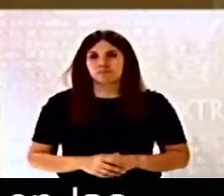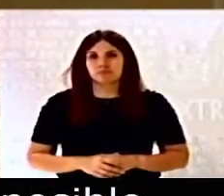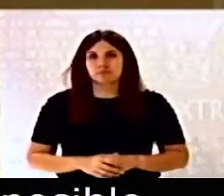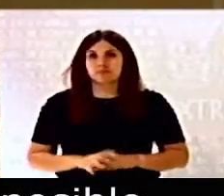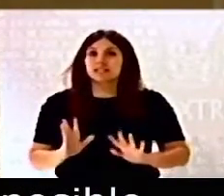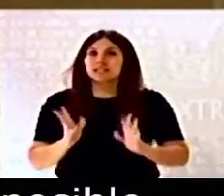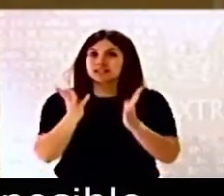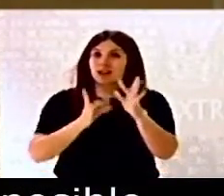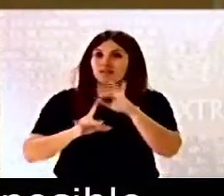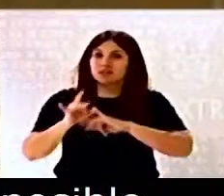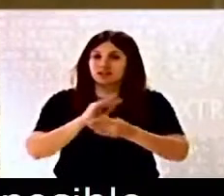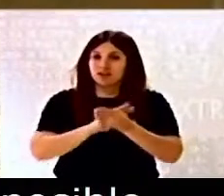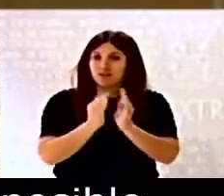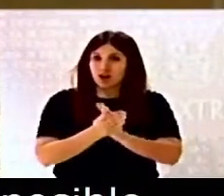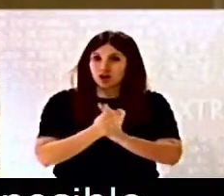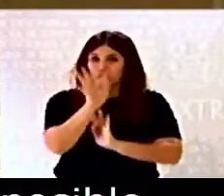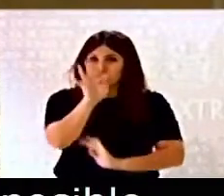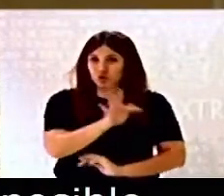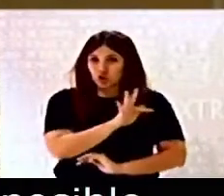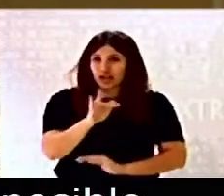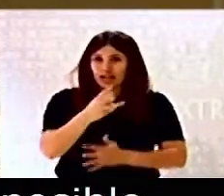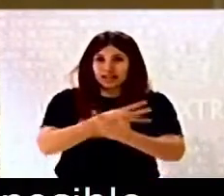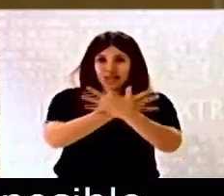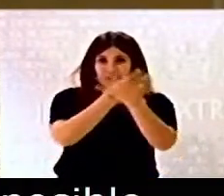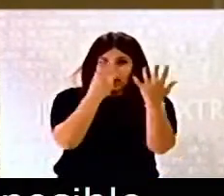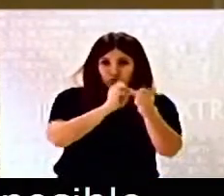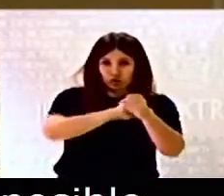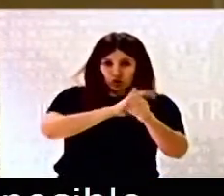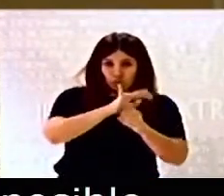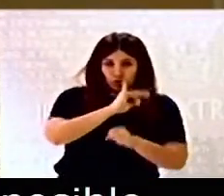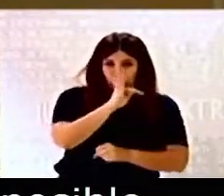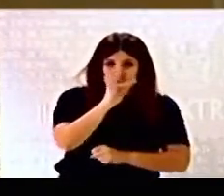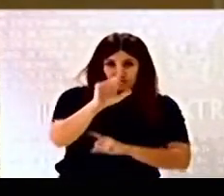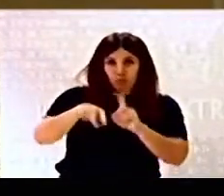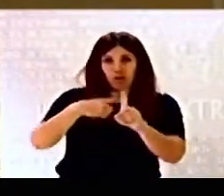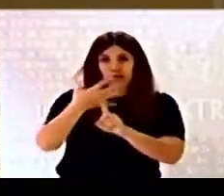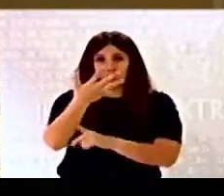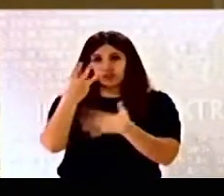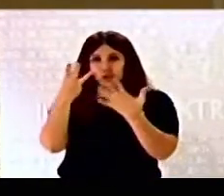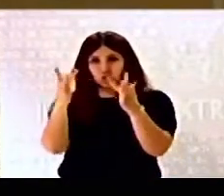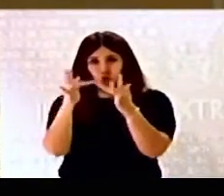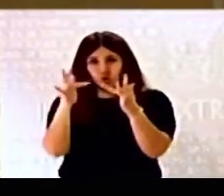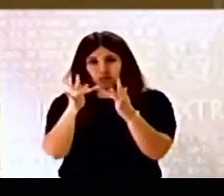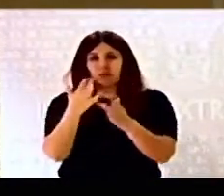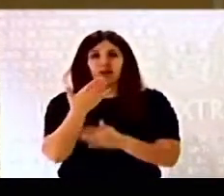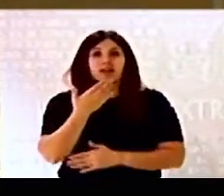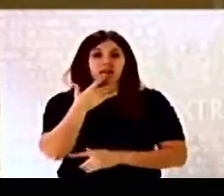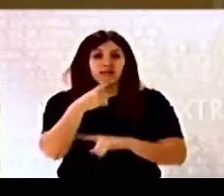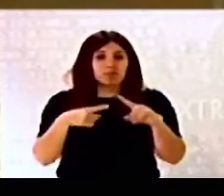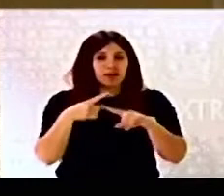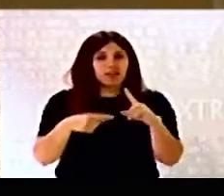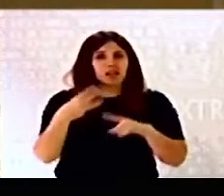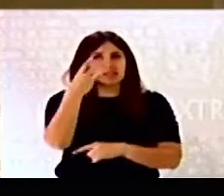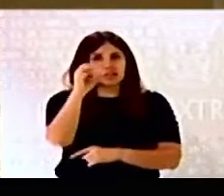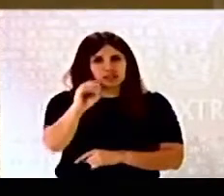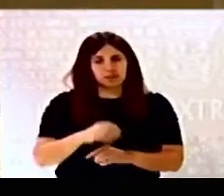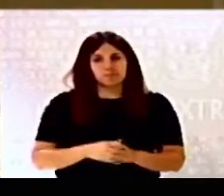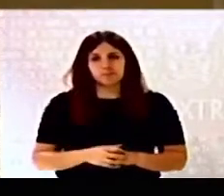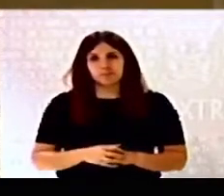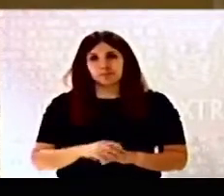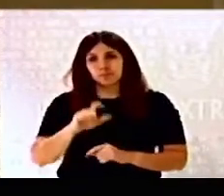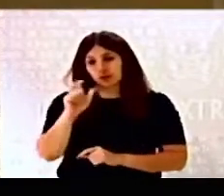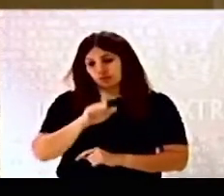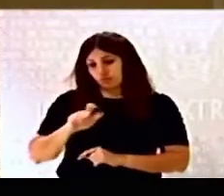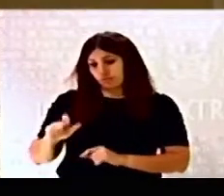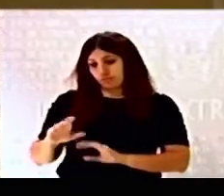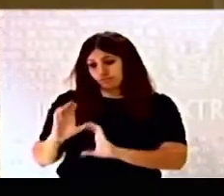Salvatierra de los Barros tiene 18 casos y 58 contactos, con una media de edad de 30 años, con una incidencia acumulada